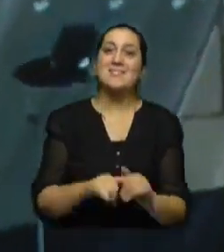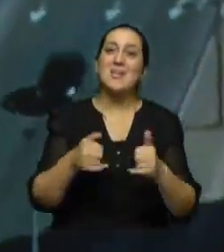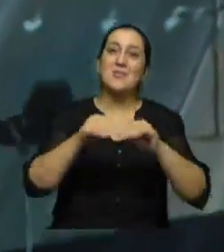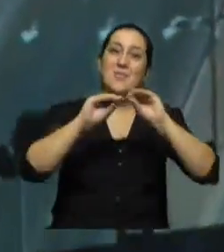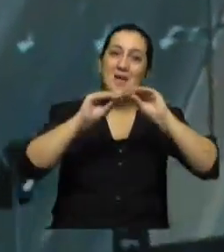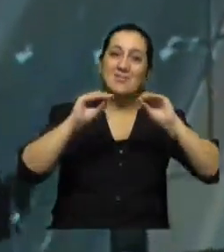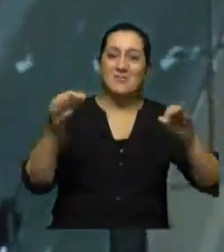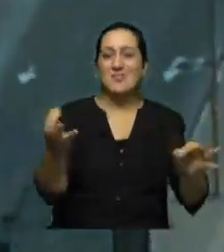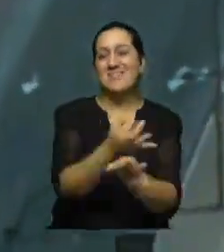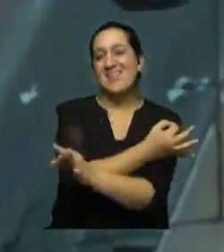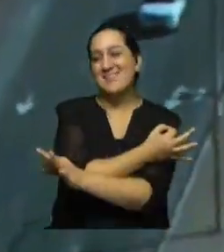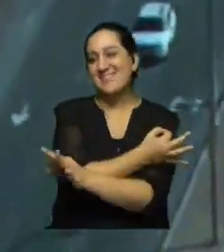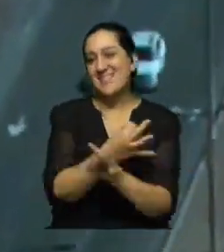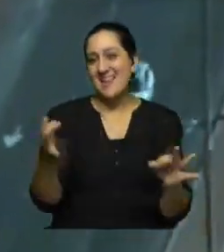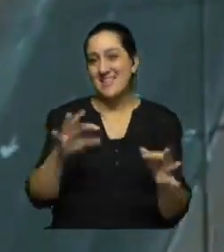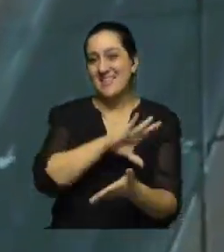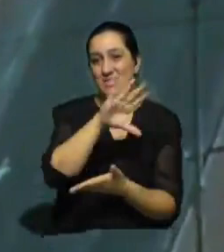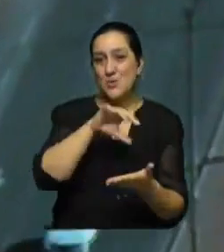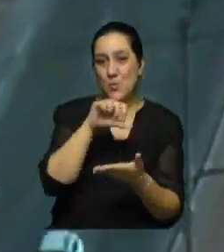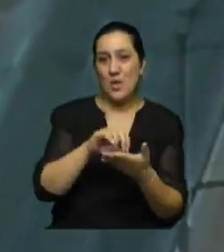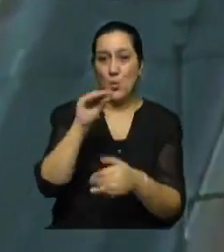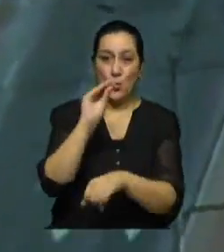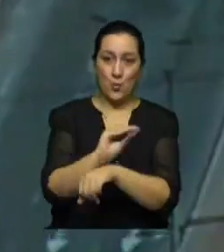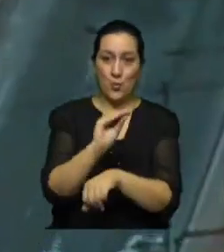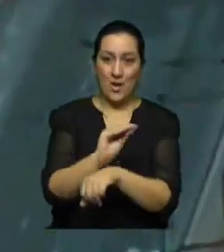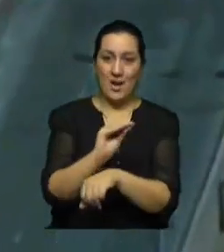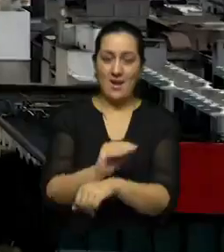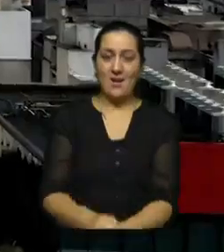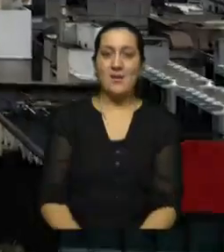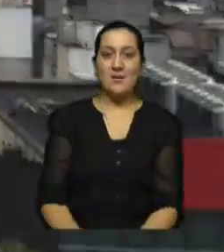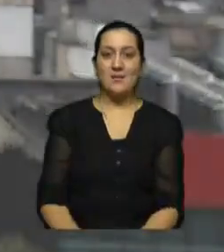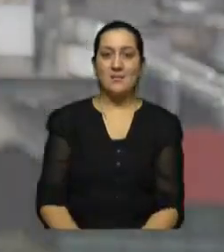anunciando, a nuestra excelentísima ciudad cultural del día de hoy.